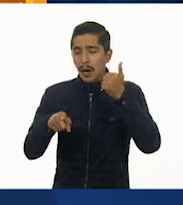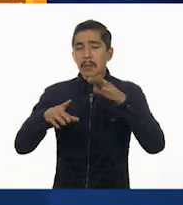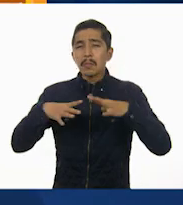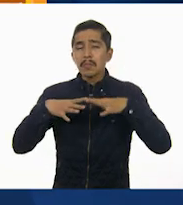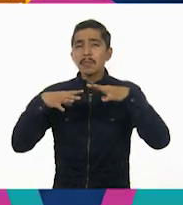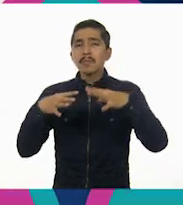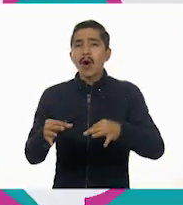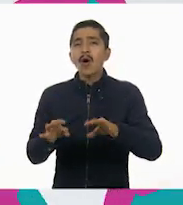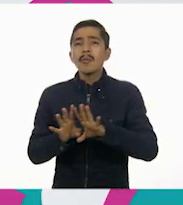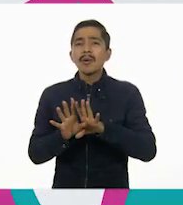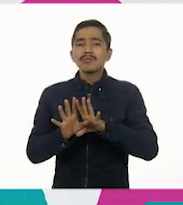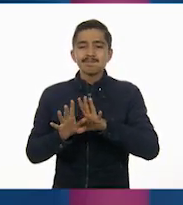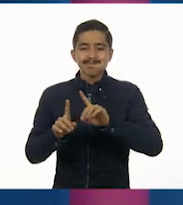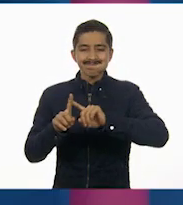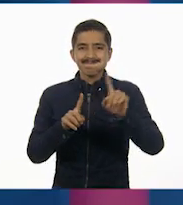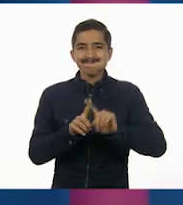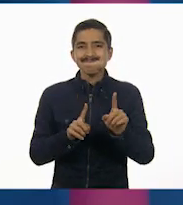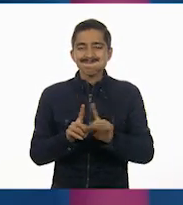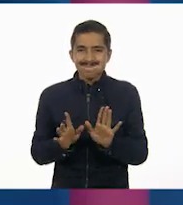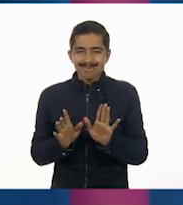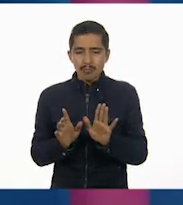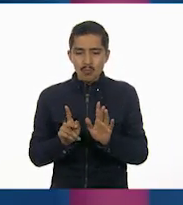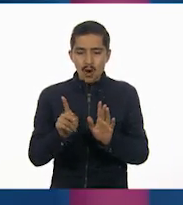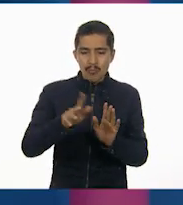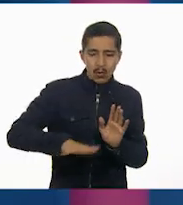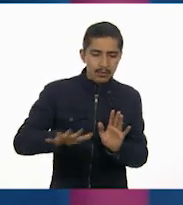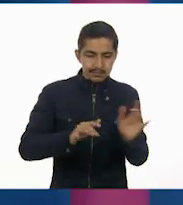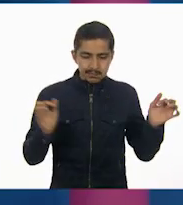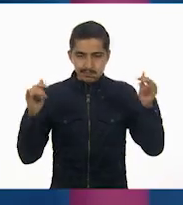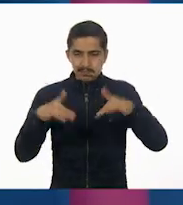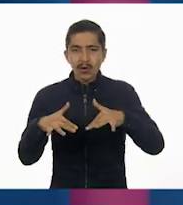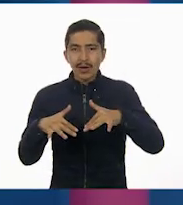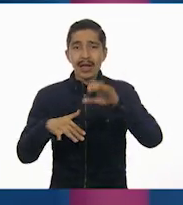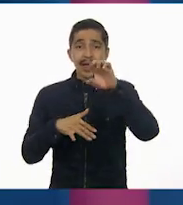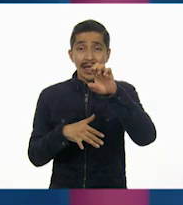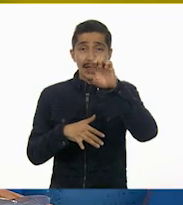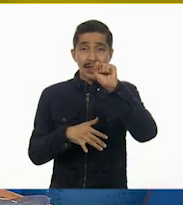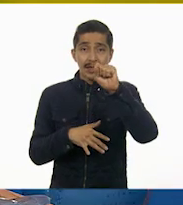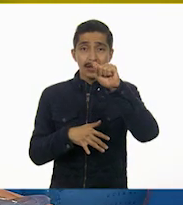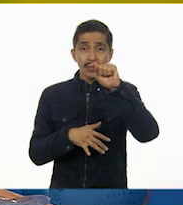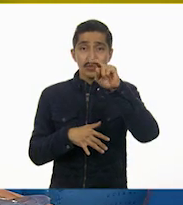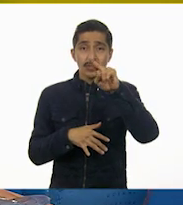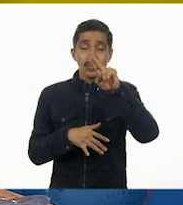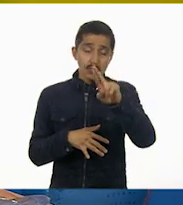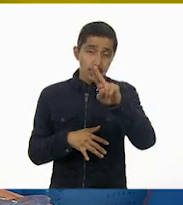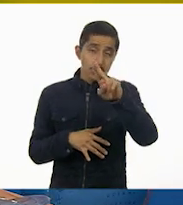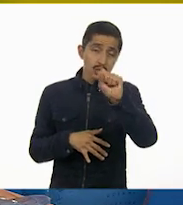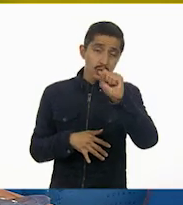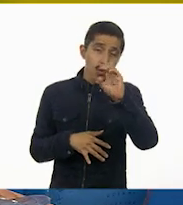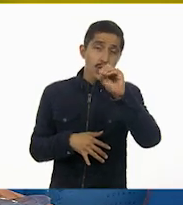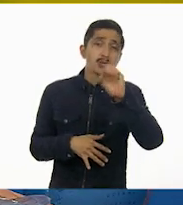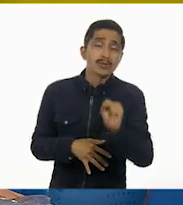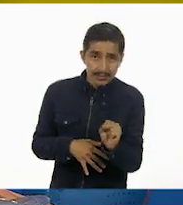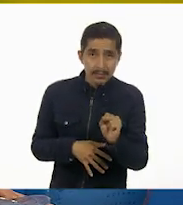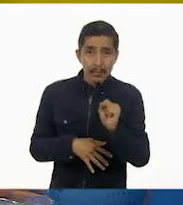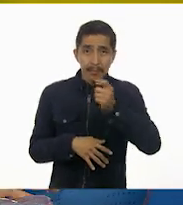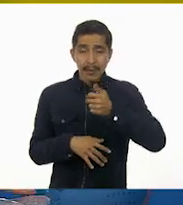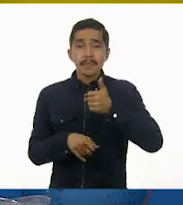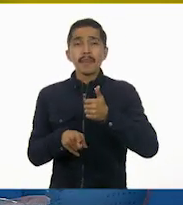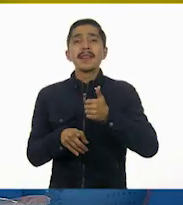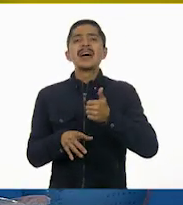de la congregación de diferentes pueblos itálicos, entre ellos los etruscos. Así es, María. Continuaremos.